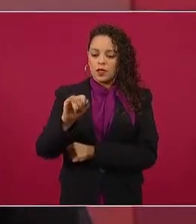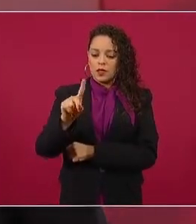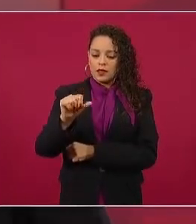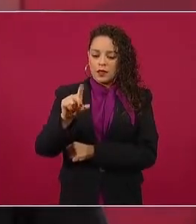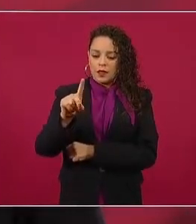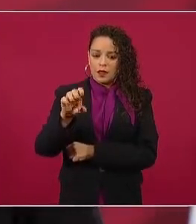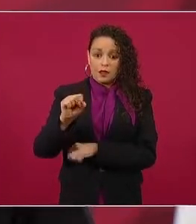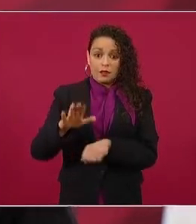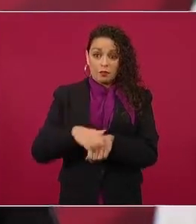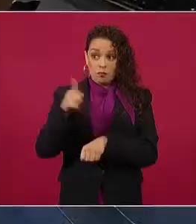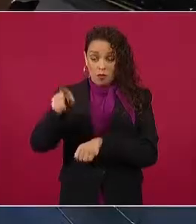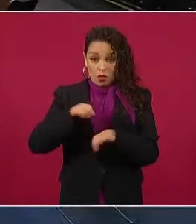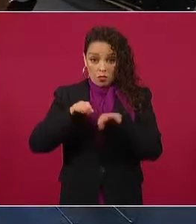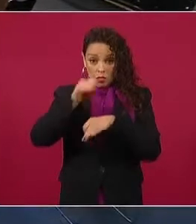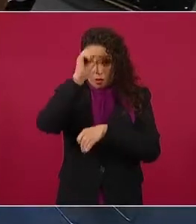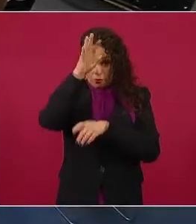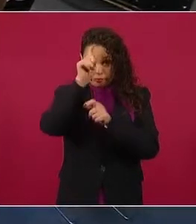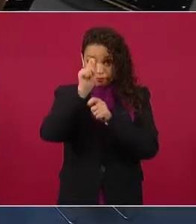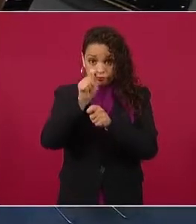que